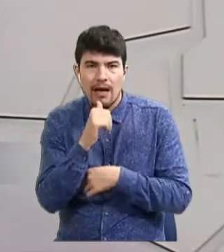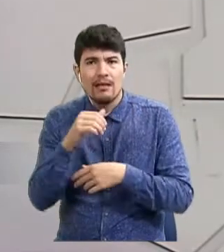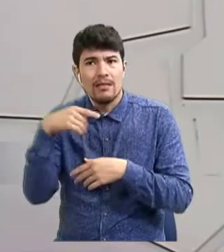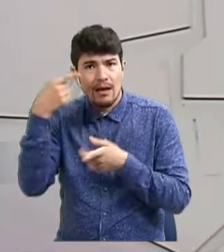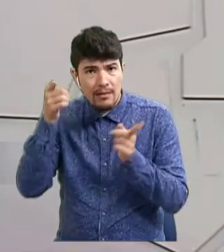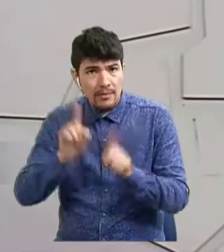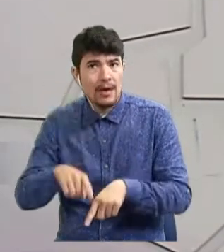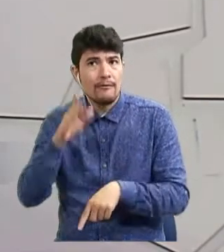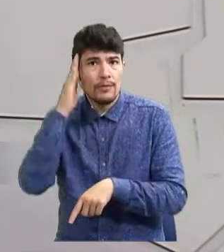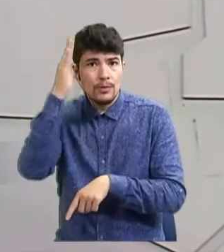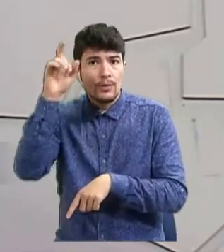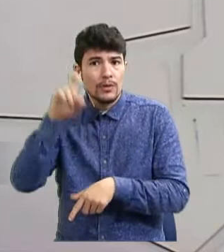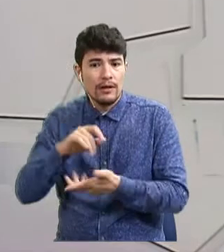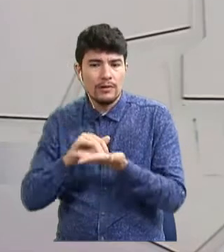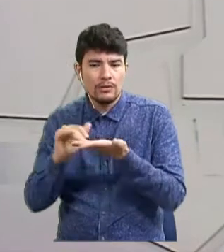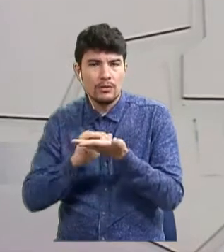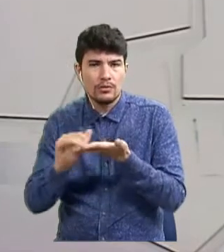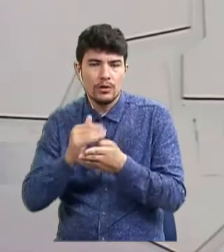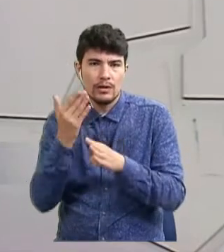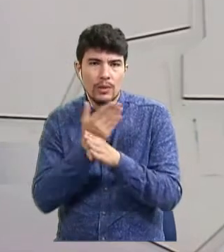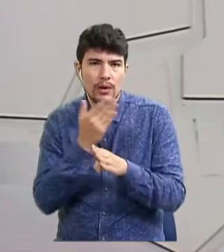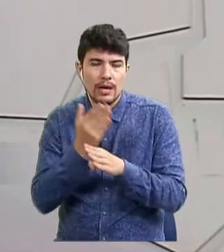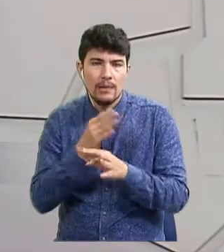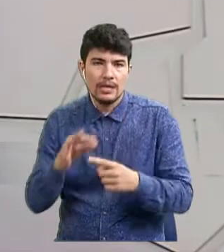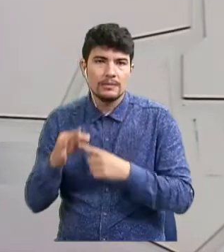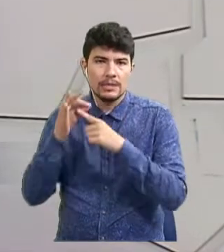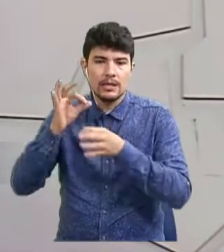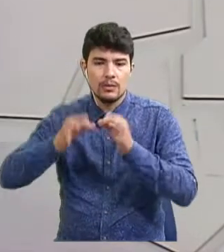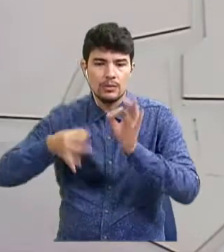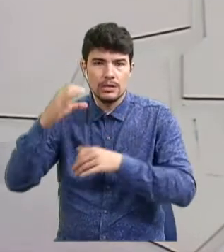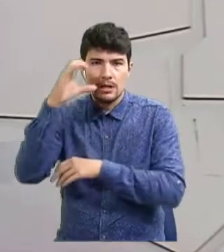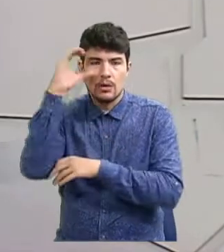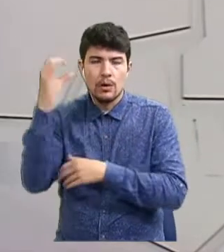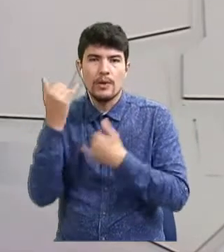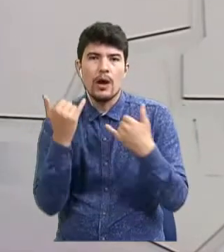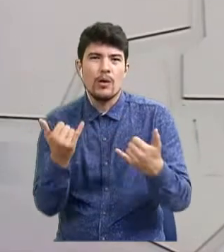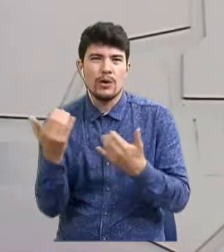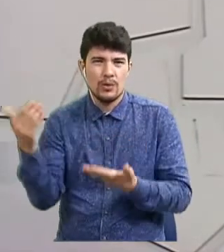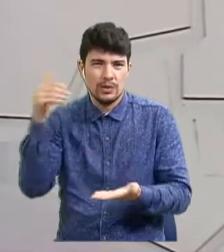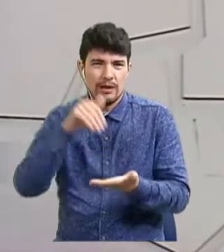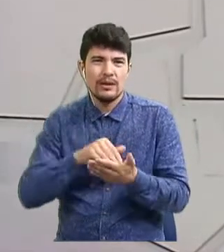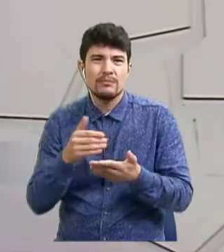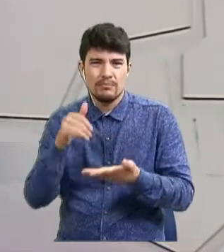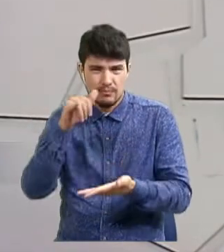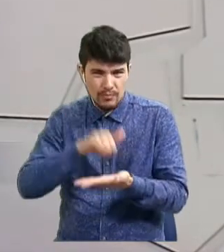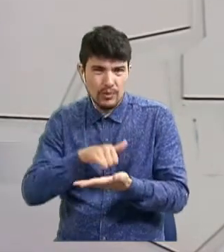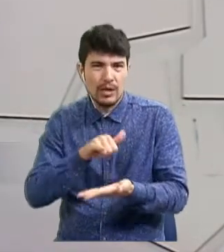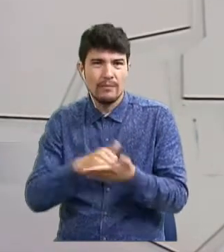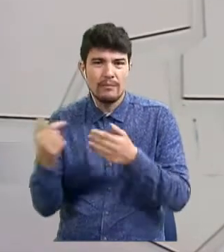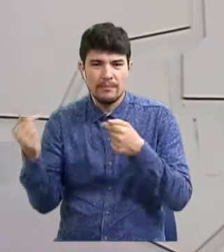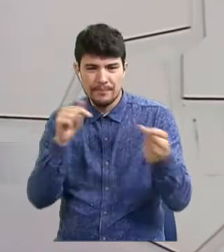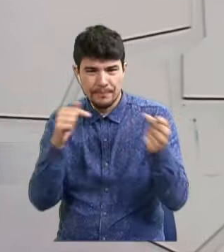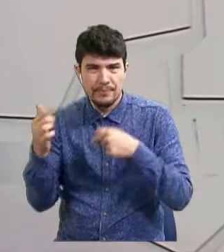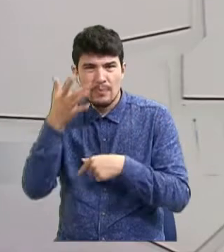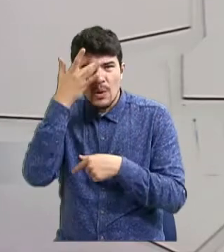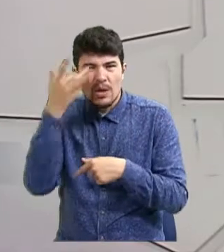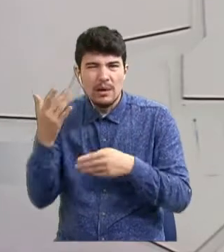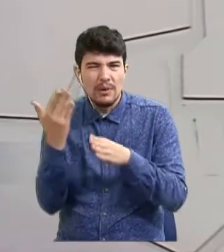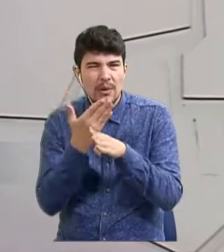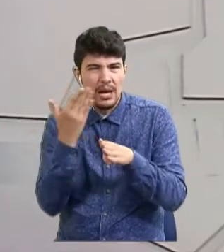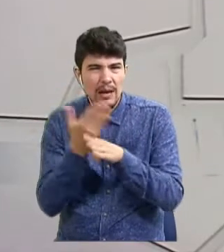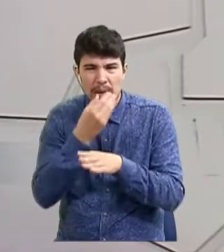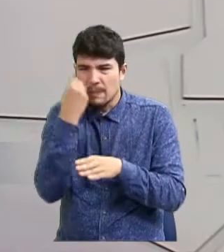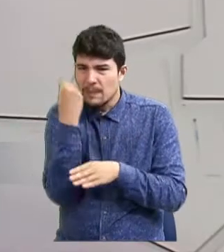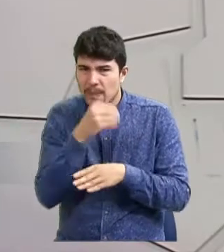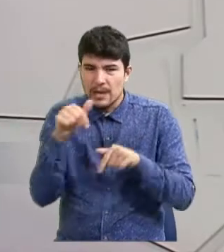solucionar unos elementos fundamentales de la justicia colombiana. Hoy por hoy vuelve a revivir este debate por todos los escándalos de corrupción, pero